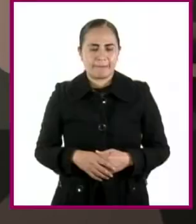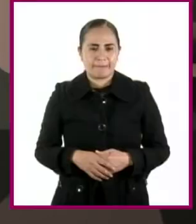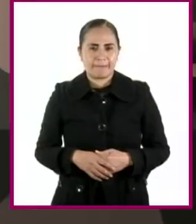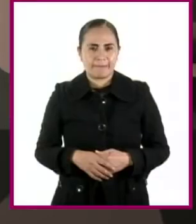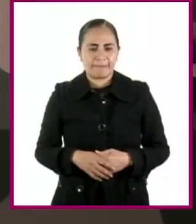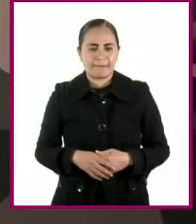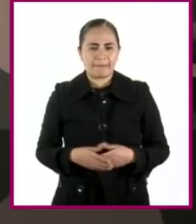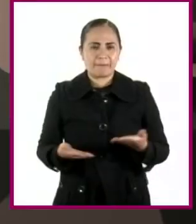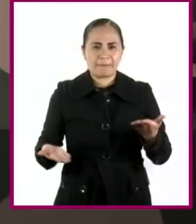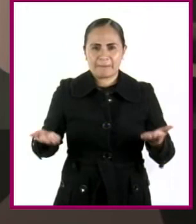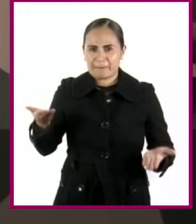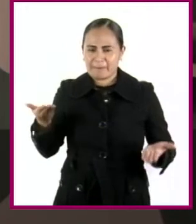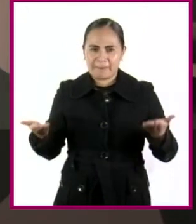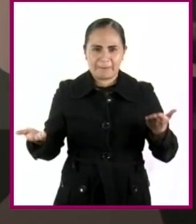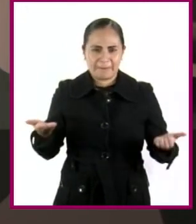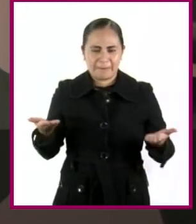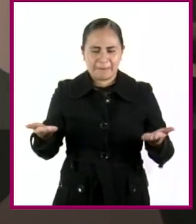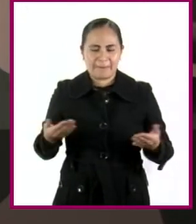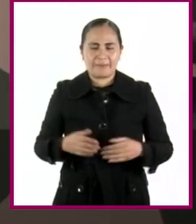Coordinación.